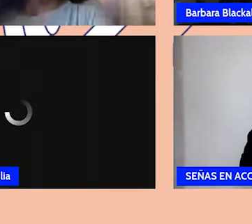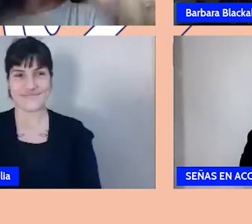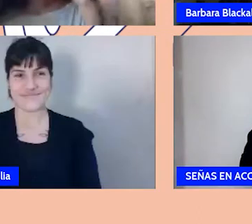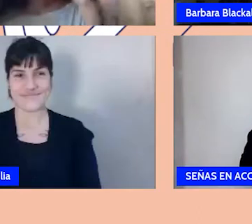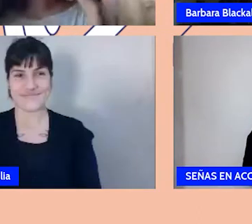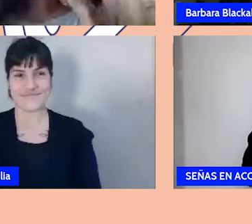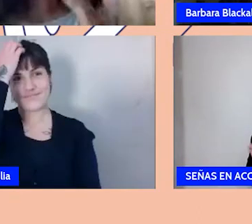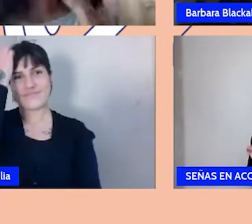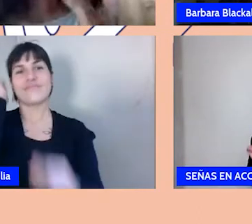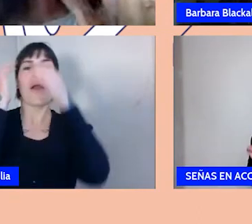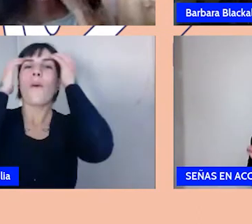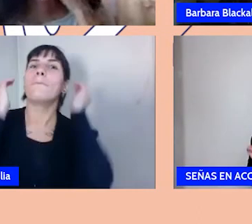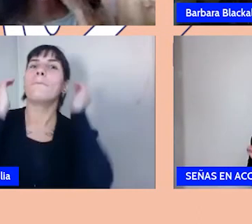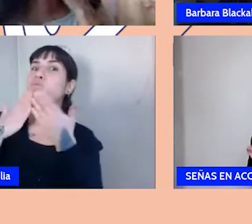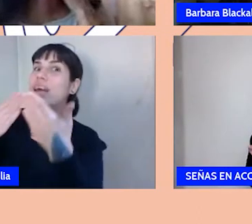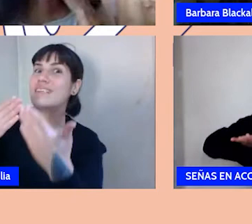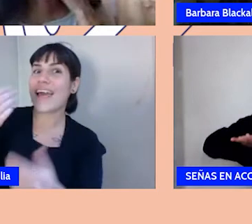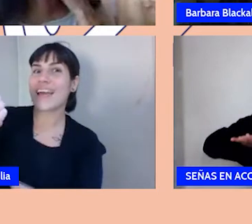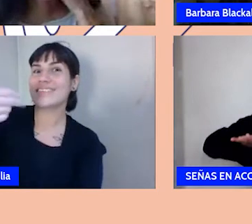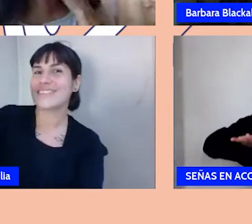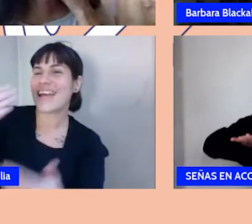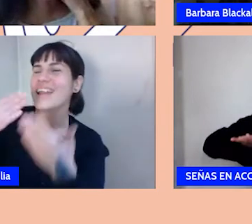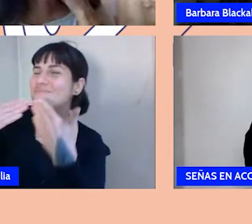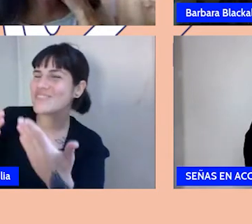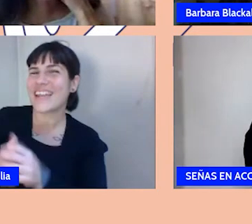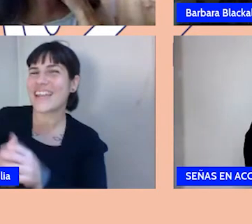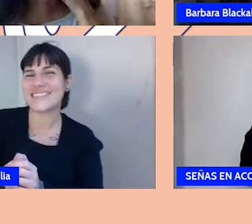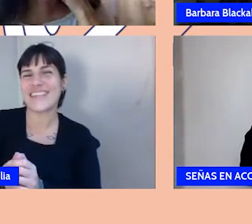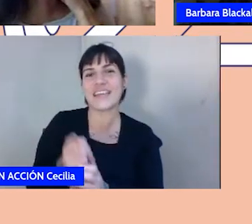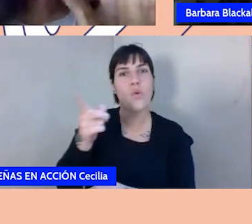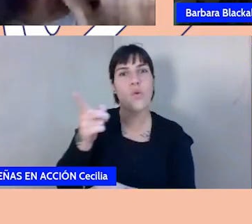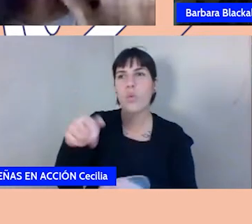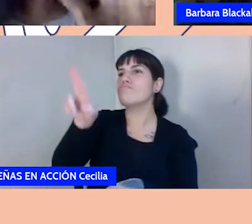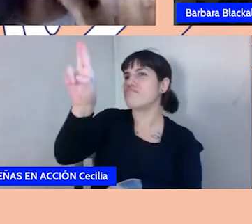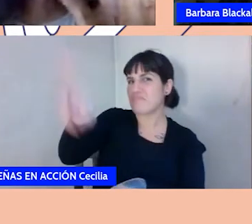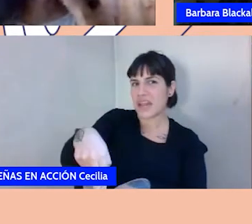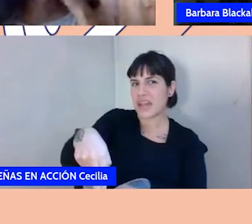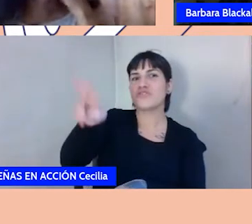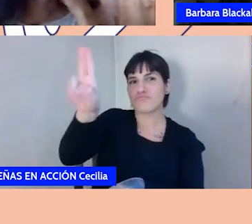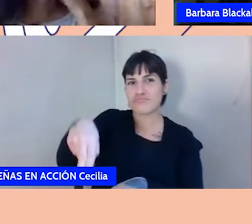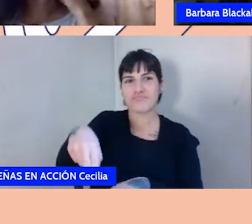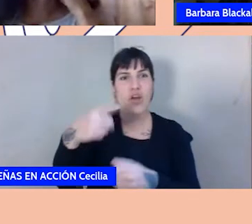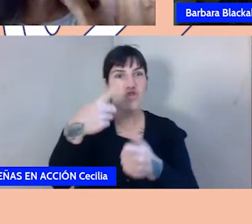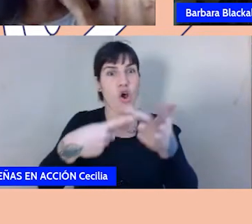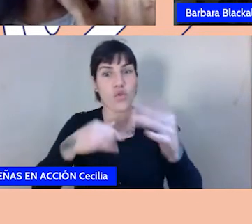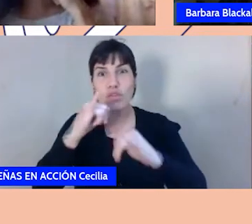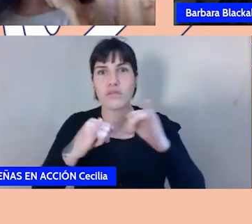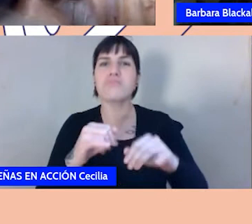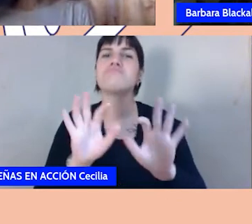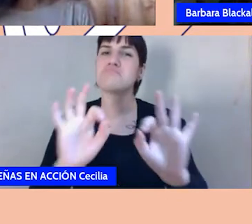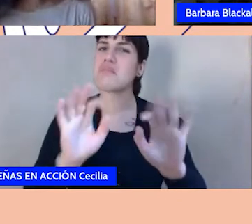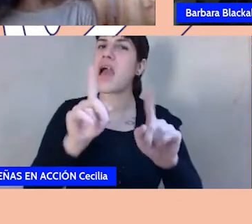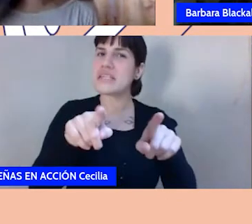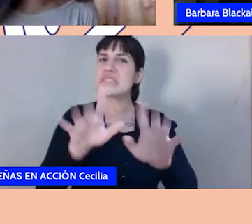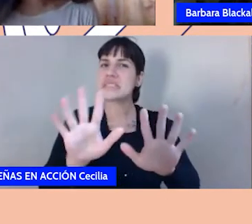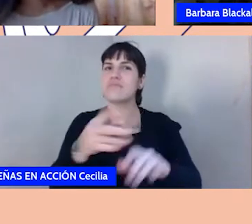Muchas gracias, Ana. Creo que tienes muchísima razón en mucho de lo que dijiste. La verdad es que creo que las mujeres